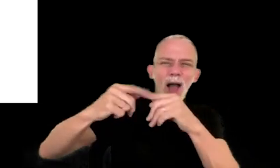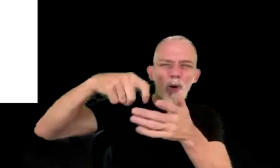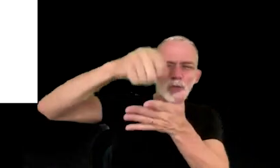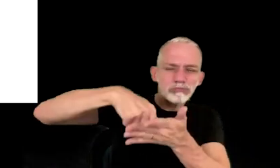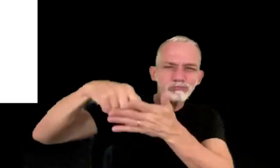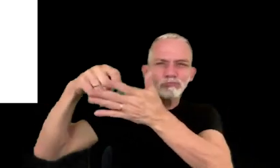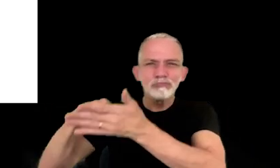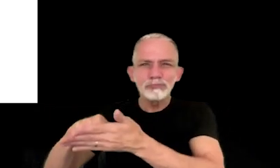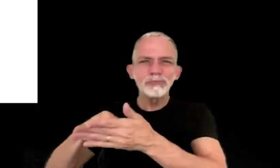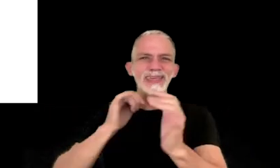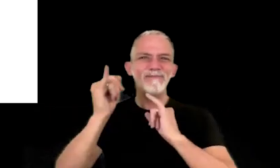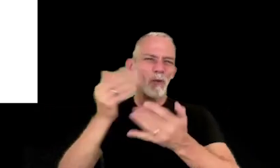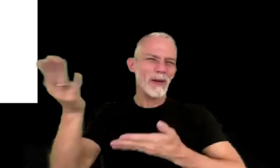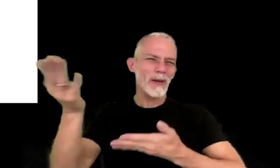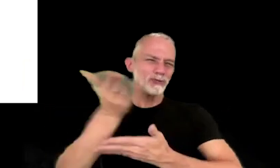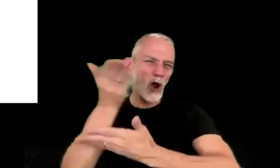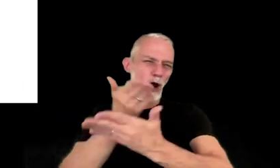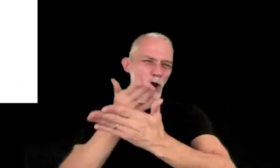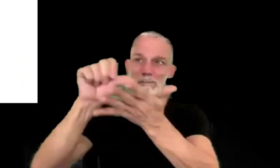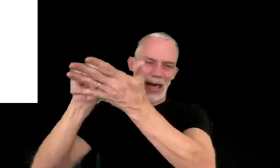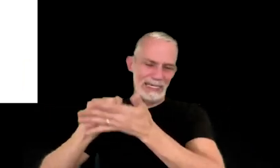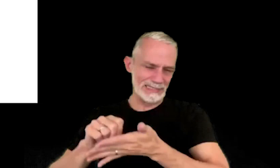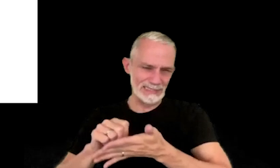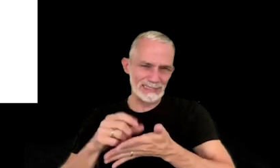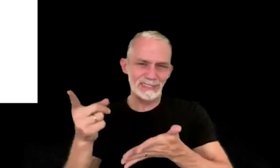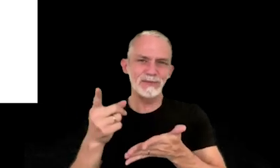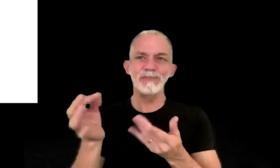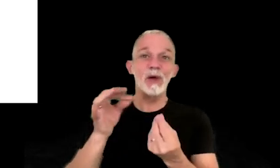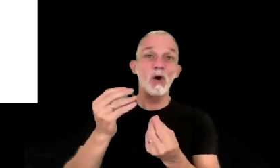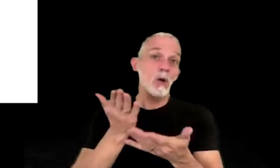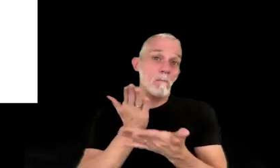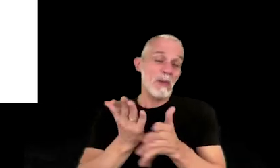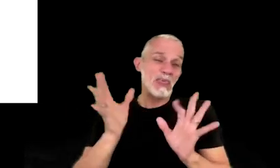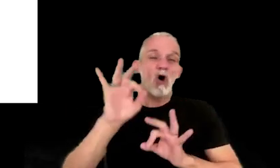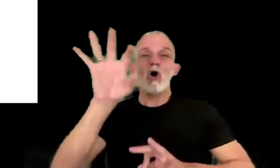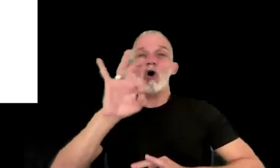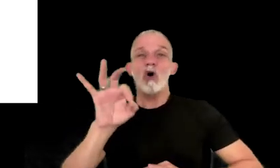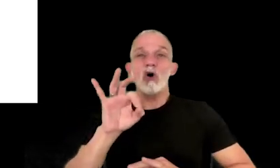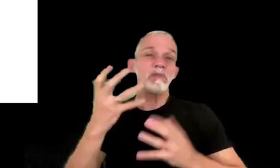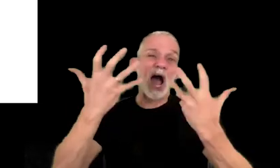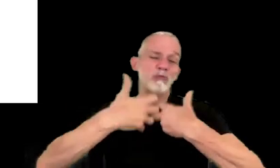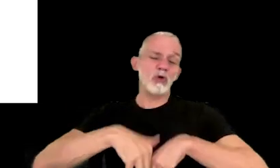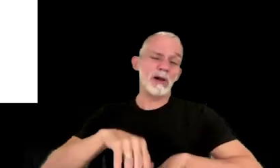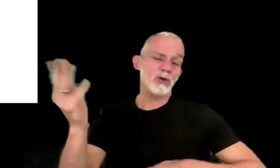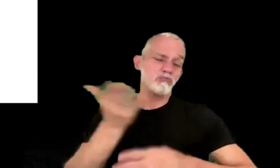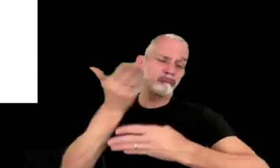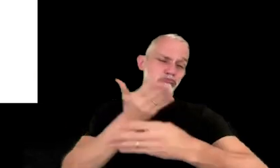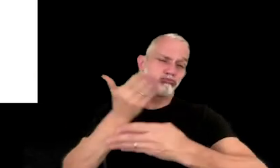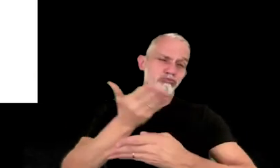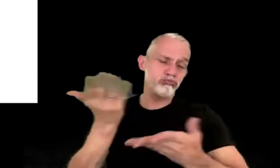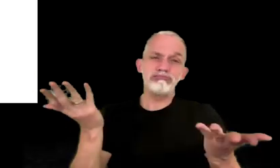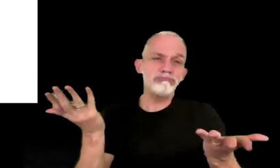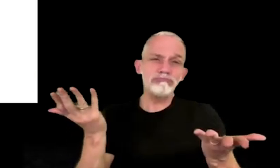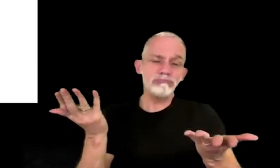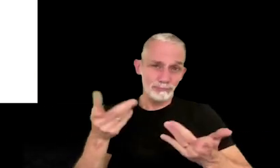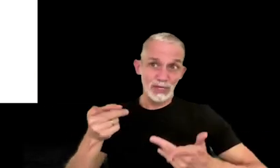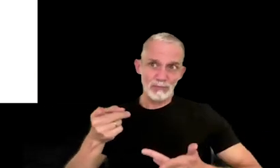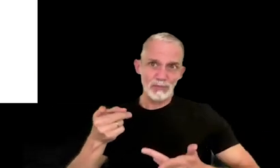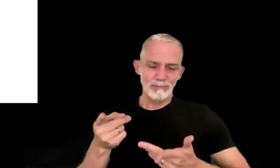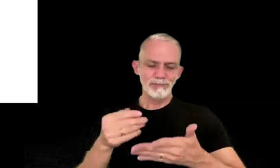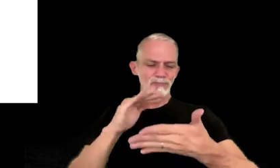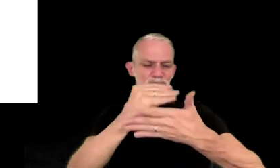de información, ya sea a requerimiento o ya sea automático, de acuerdo a